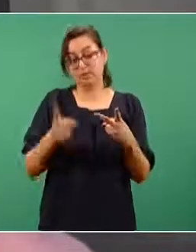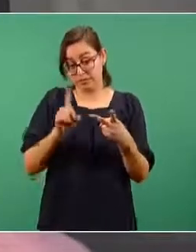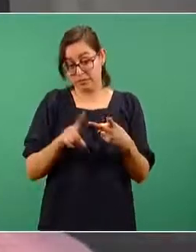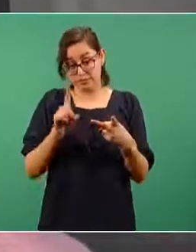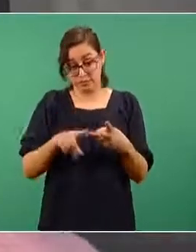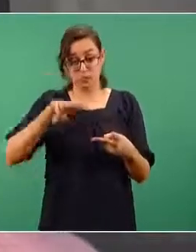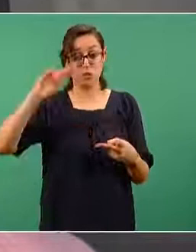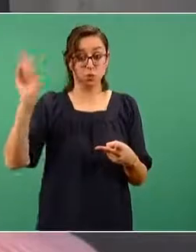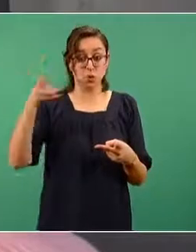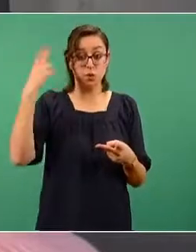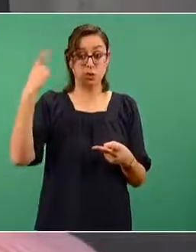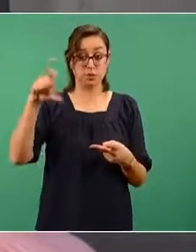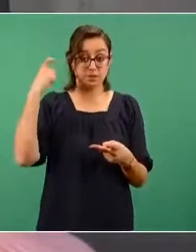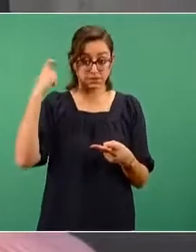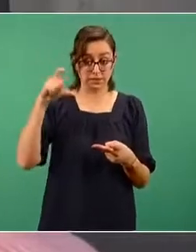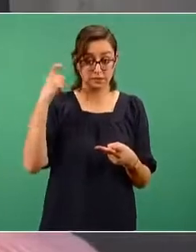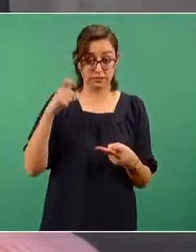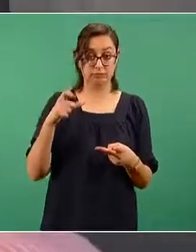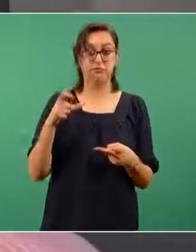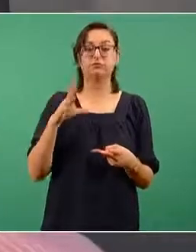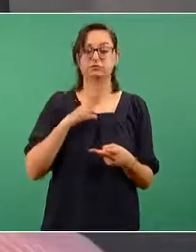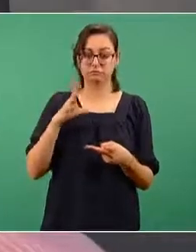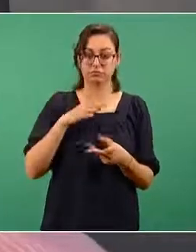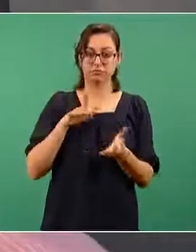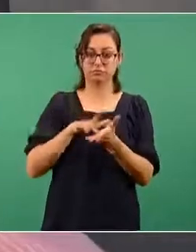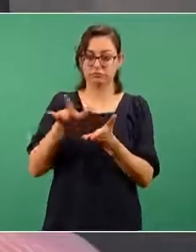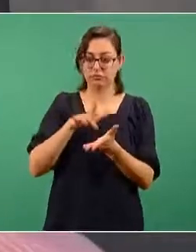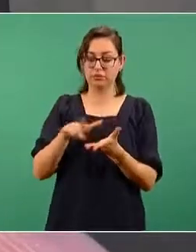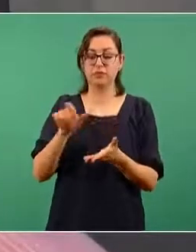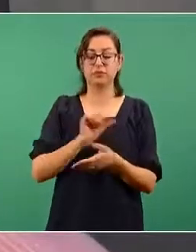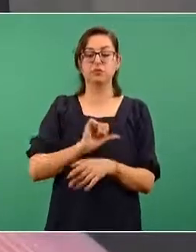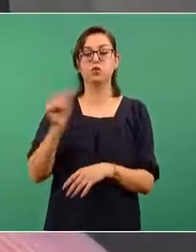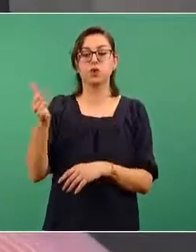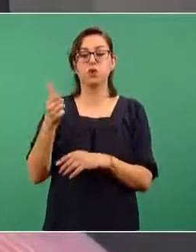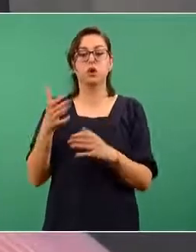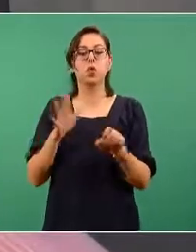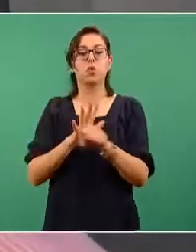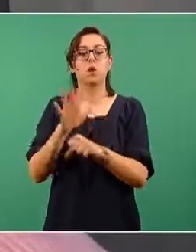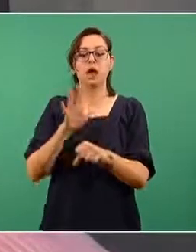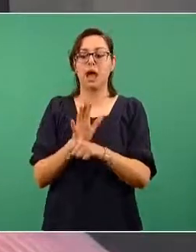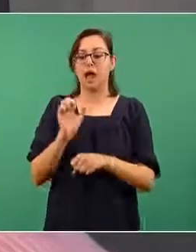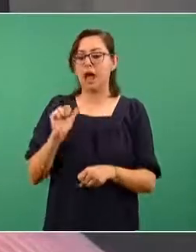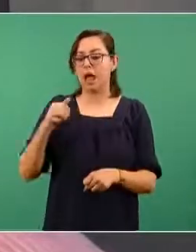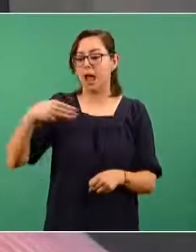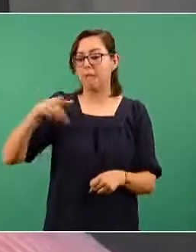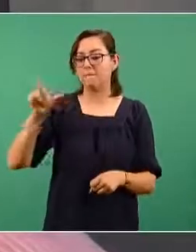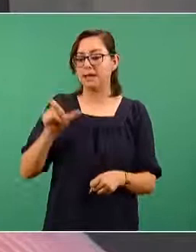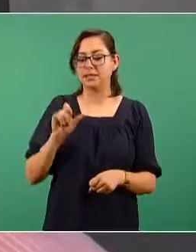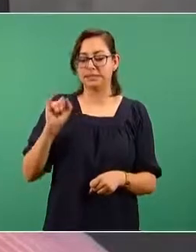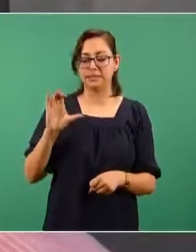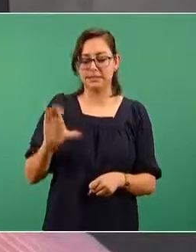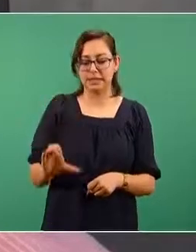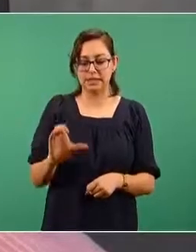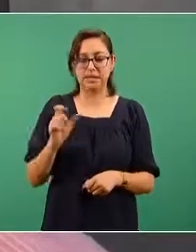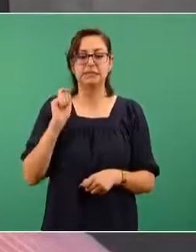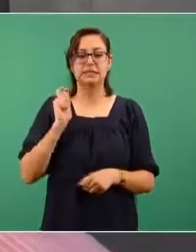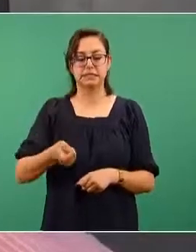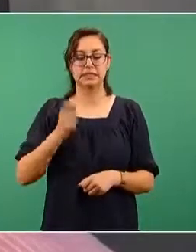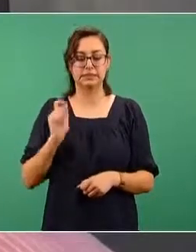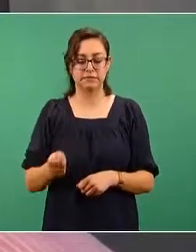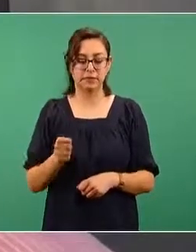Querétaro, ha recibido apoyos de otro mecanismo que es AMEXID, la Agencia Mexicana de